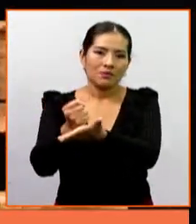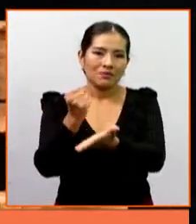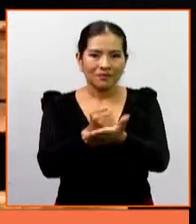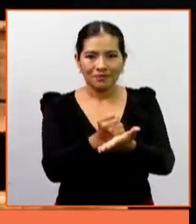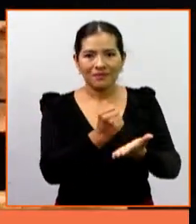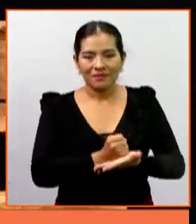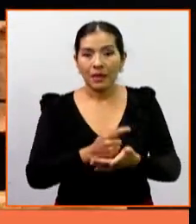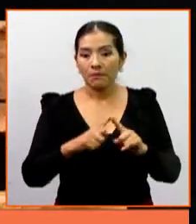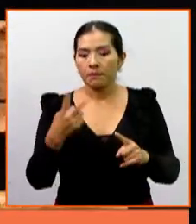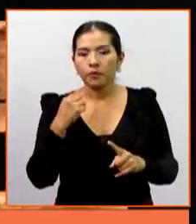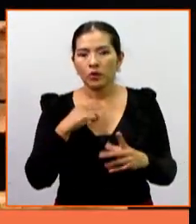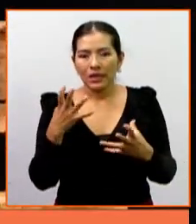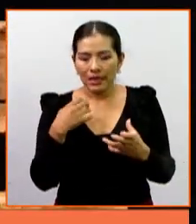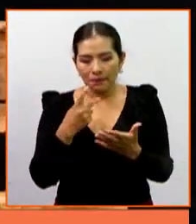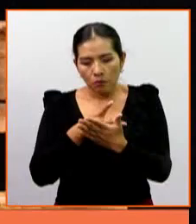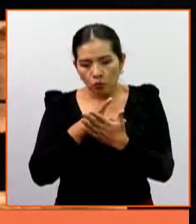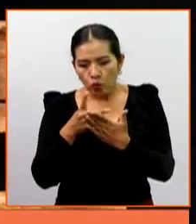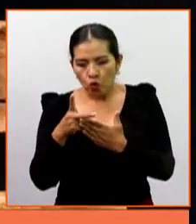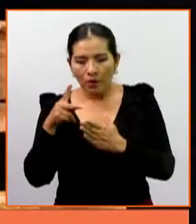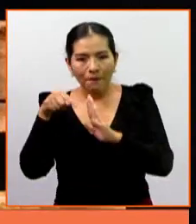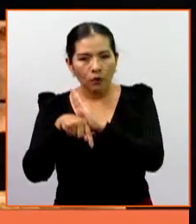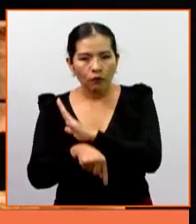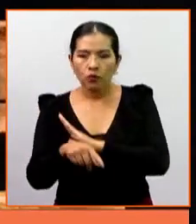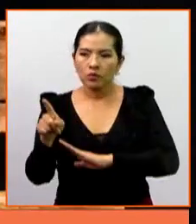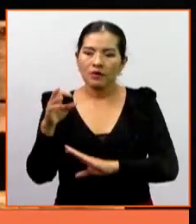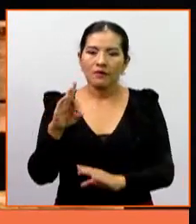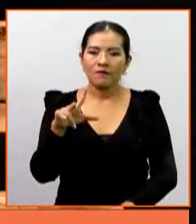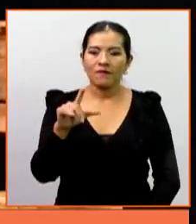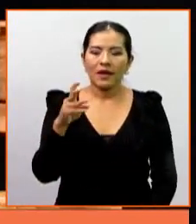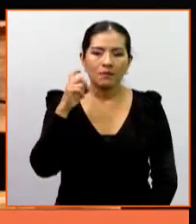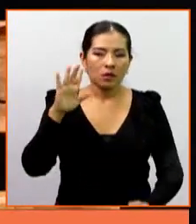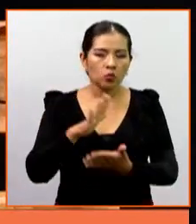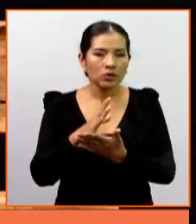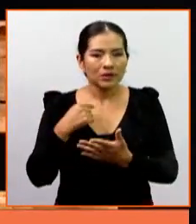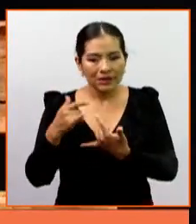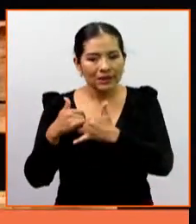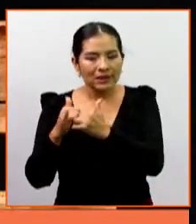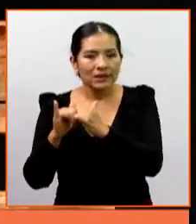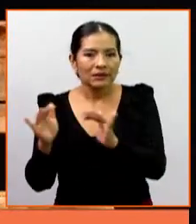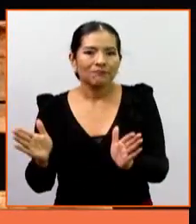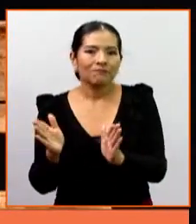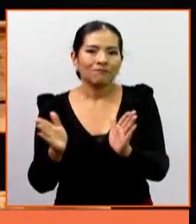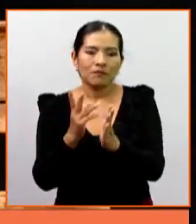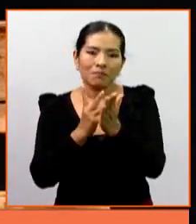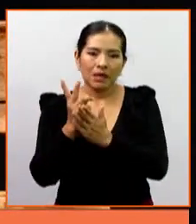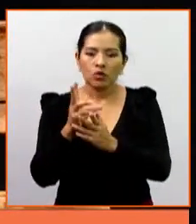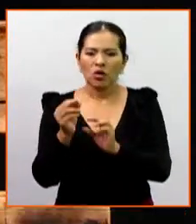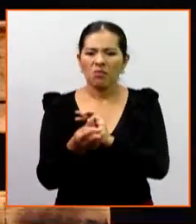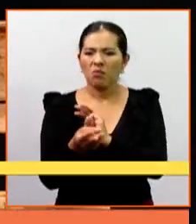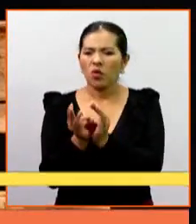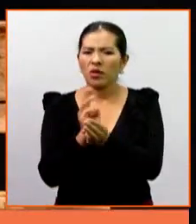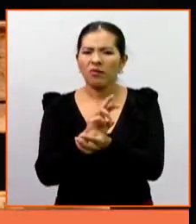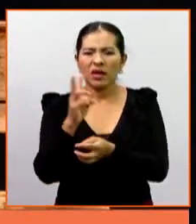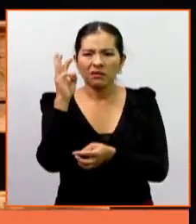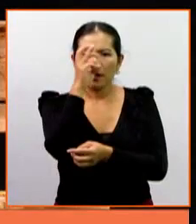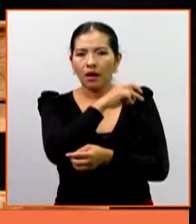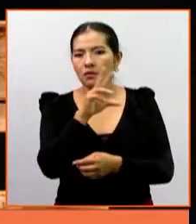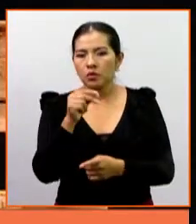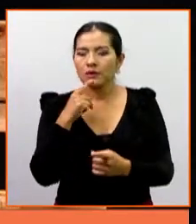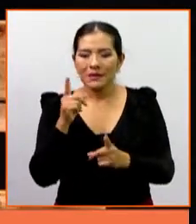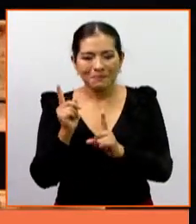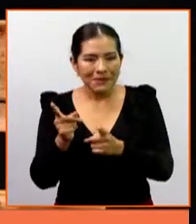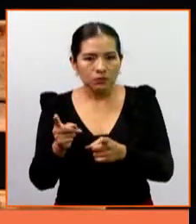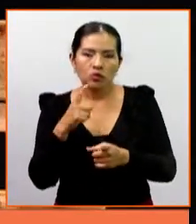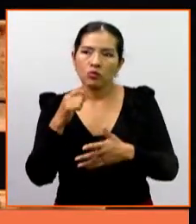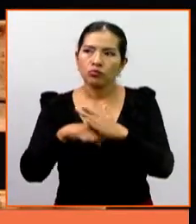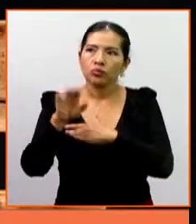¿no?, la esencia pura del flamenco. Esa es la clave, ¿no? Mantener siempre la pureza del flamenco de verdad, estés donde estés, ¿no? El flamenco que nació en